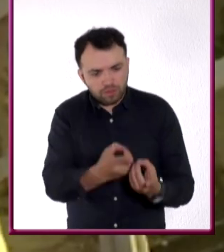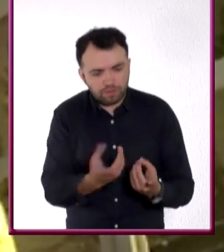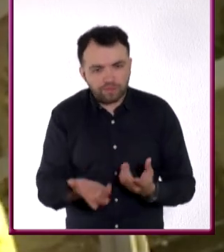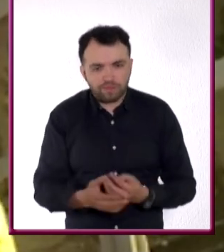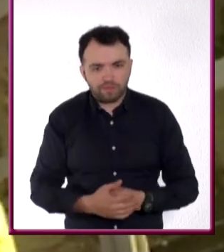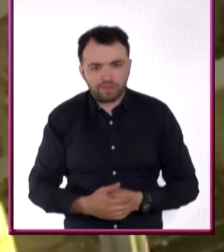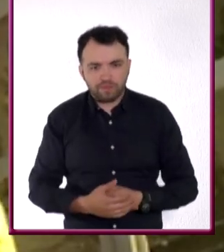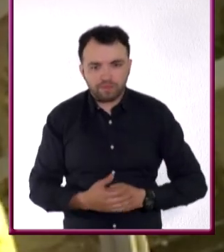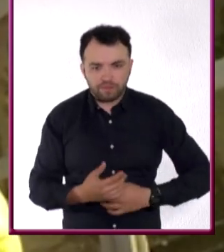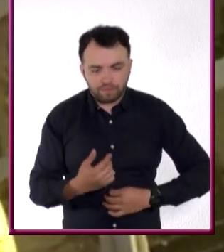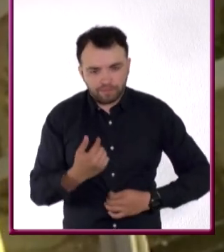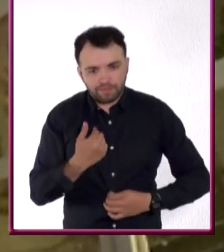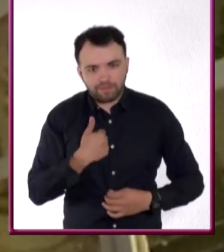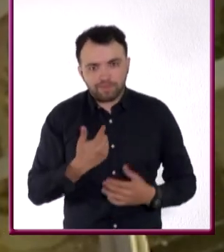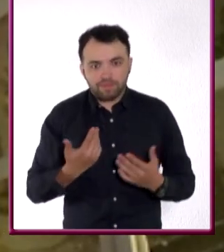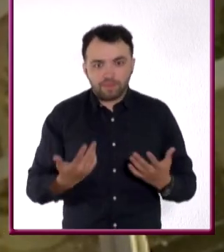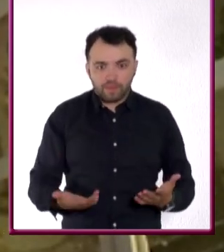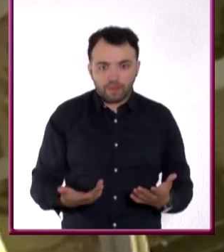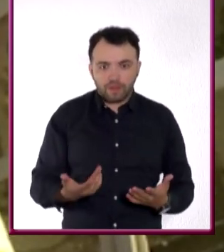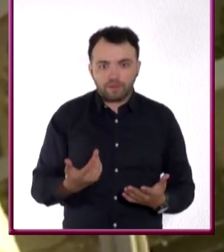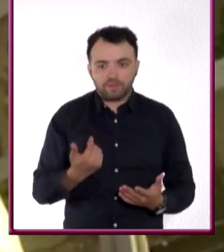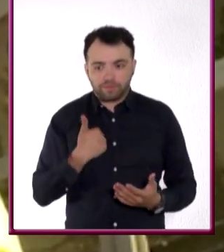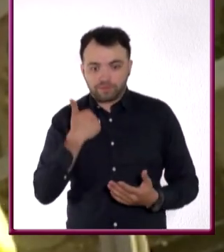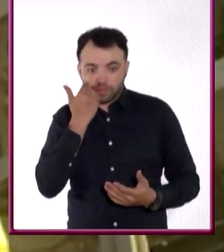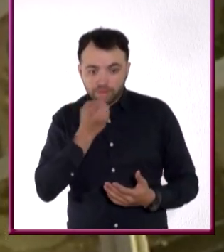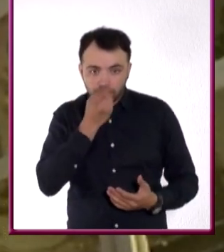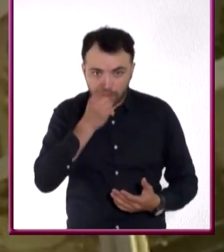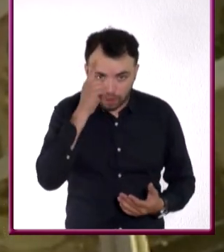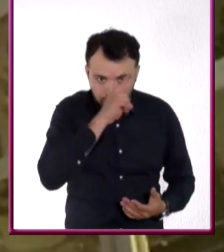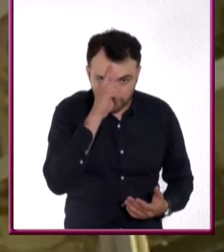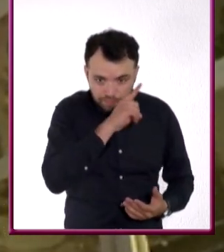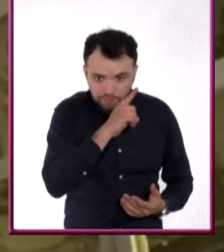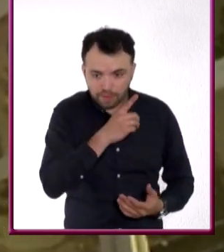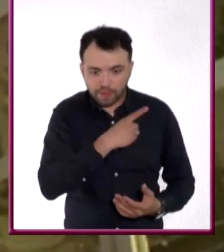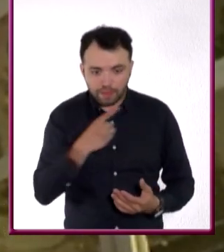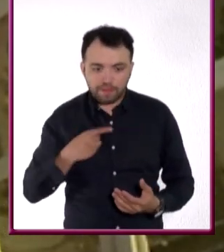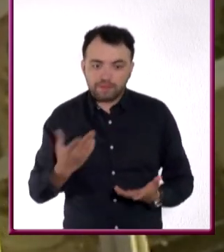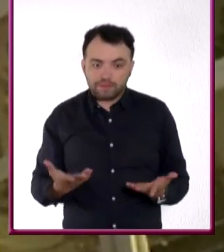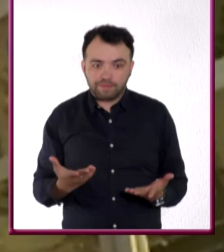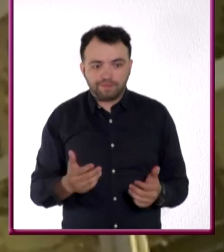poquito decepcionante porque la recomendación sigue siendo quédate en casa.